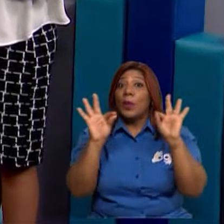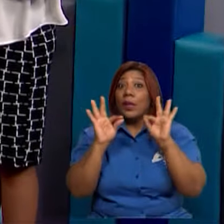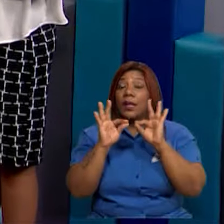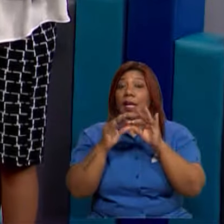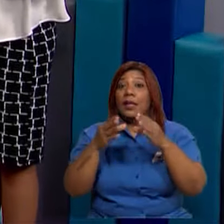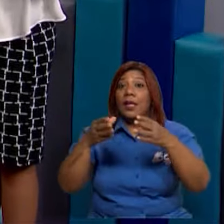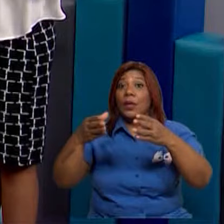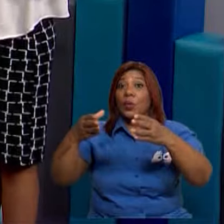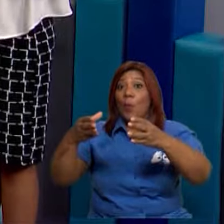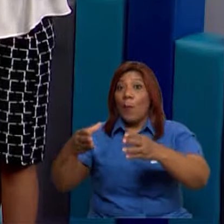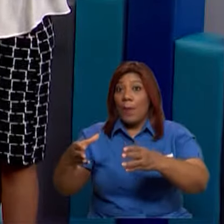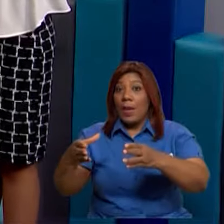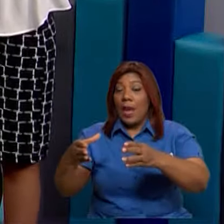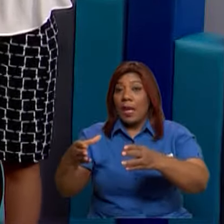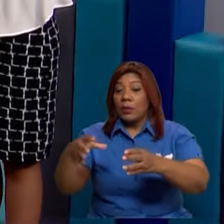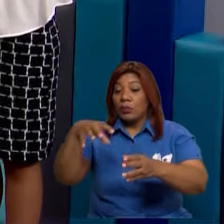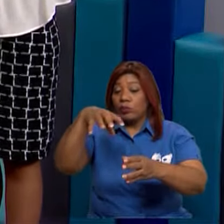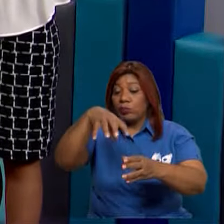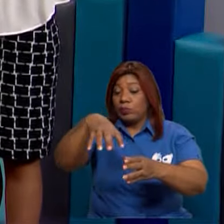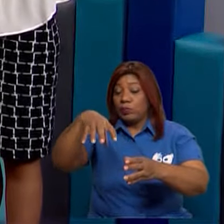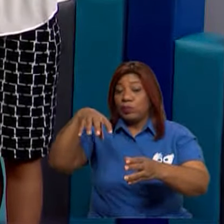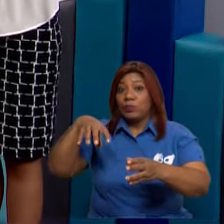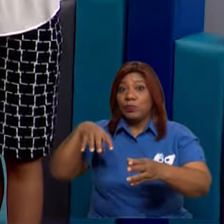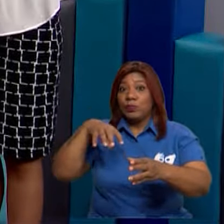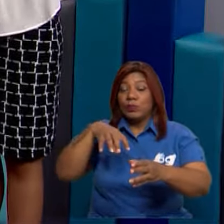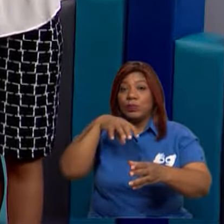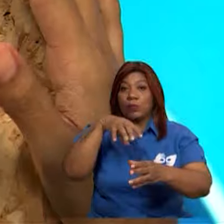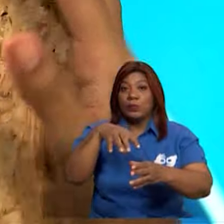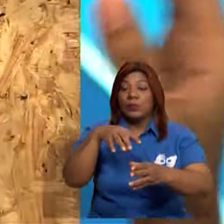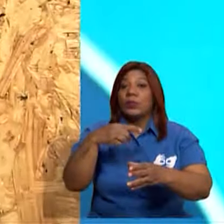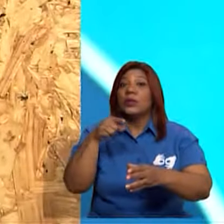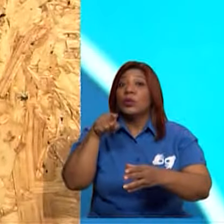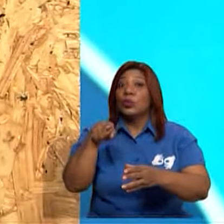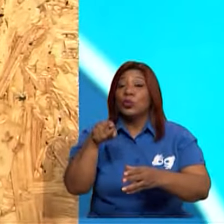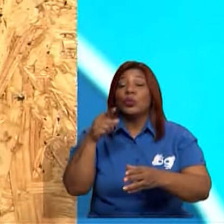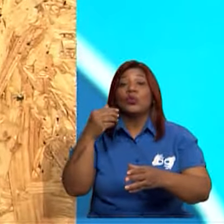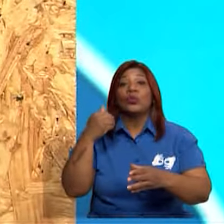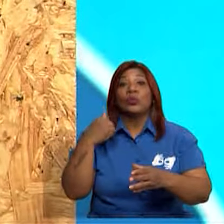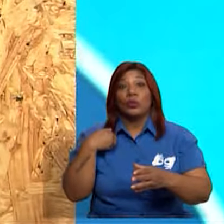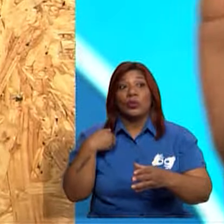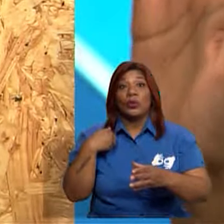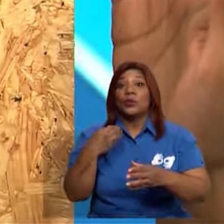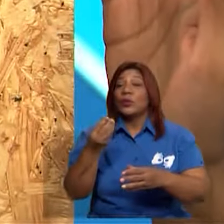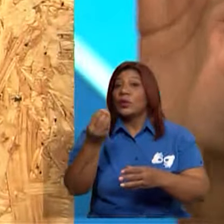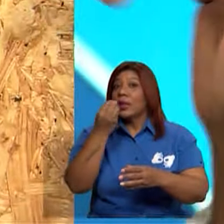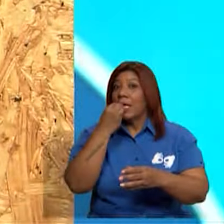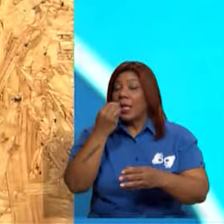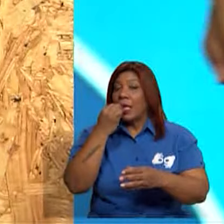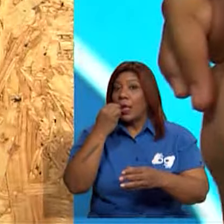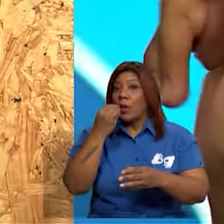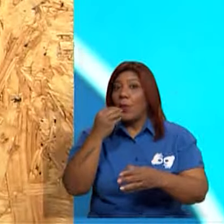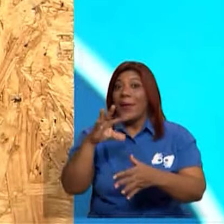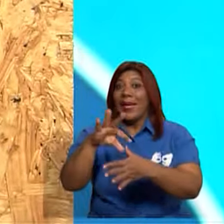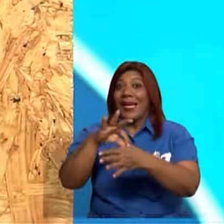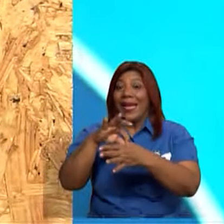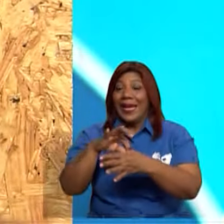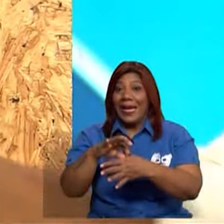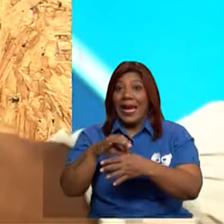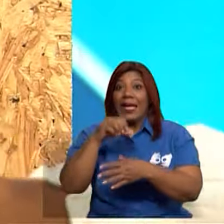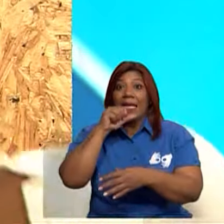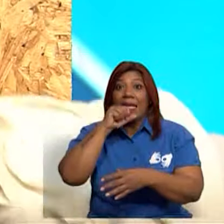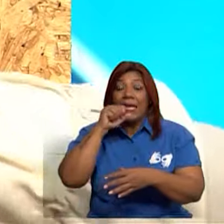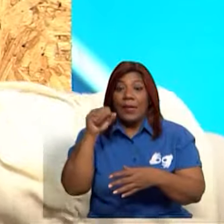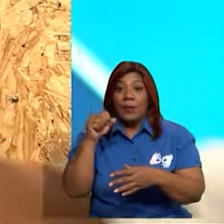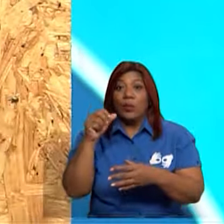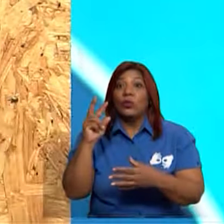cada uno de los alimentos que he mencionado anteriormente, ¿verdad? Tenemos lo que tenemos de proteínas, los carbohidratos, tenemos nuestras